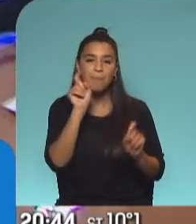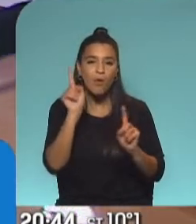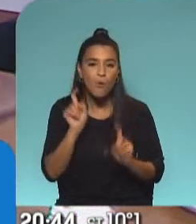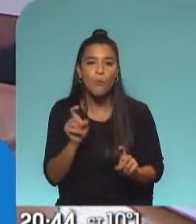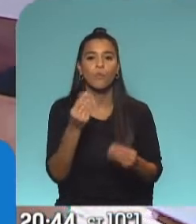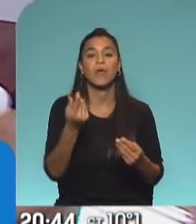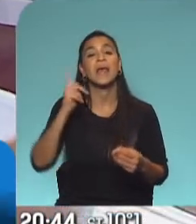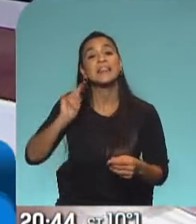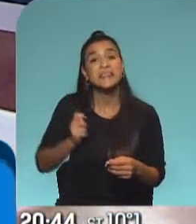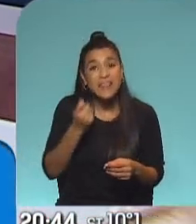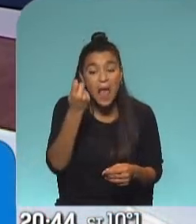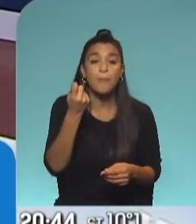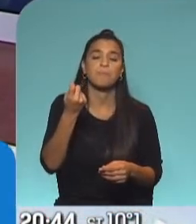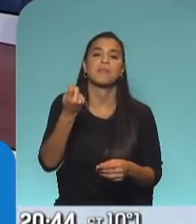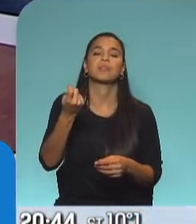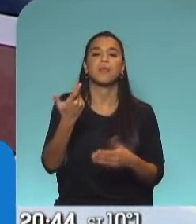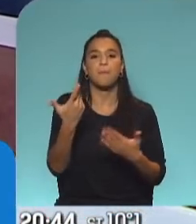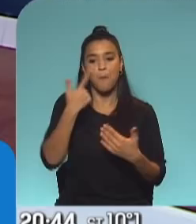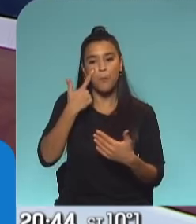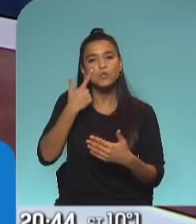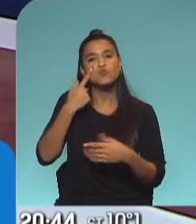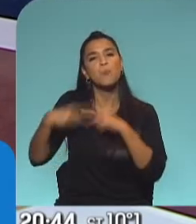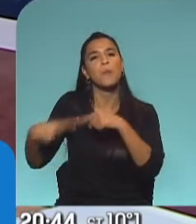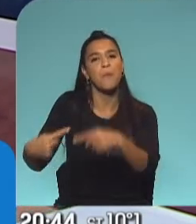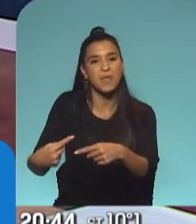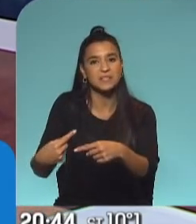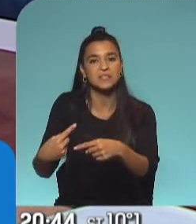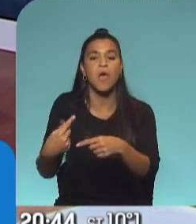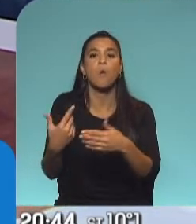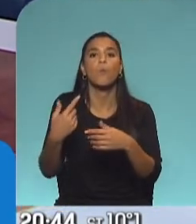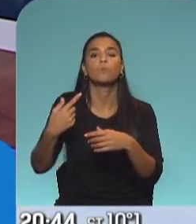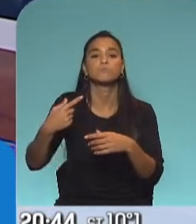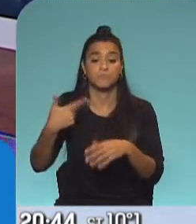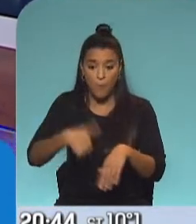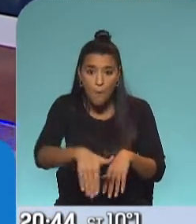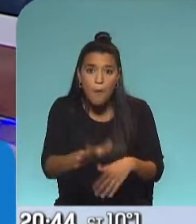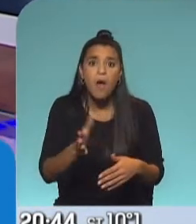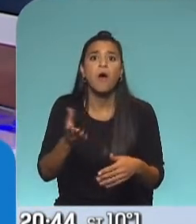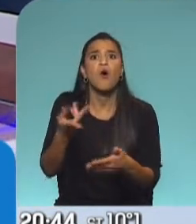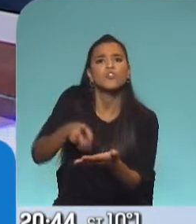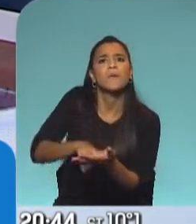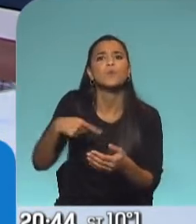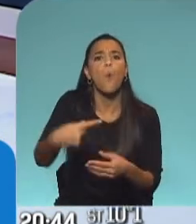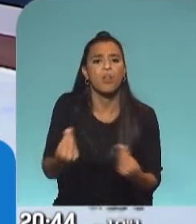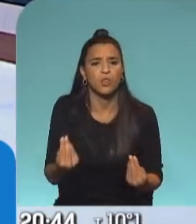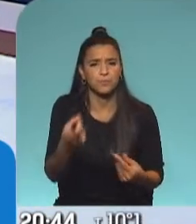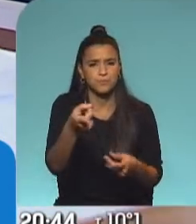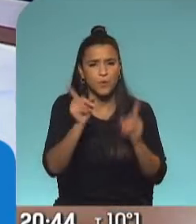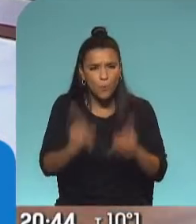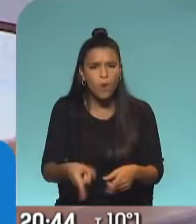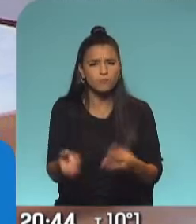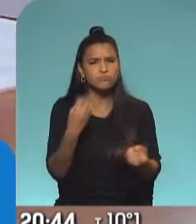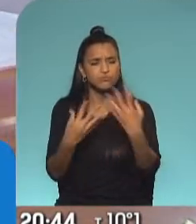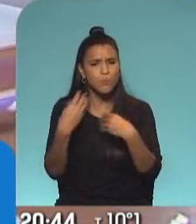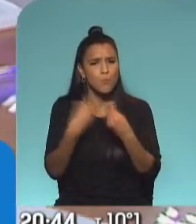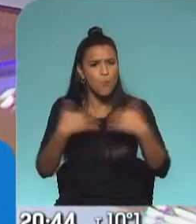siguiente: el trámite de supervivencia fe de vida está suspendido, ¿cuándo hay que volver a hacerlo? Bueno, la semana pasada, igual recibo así un